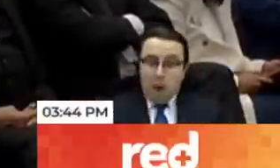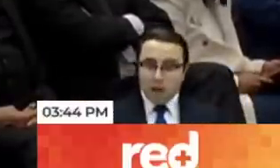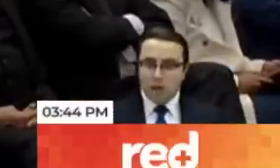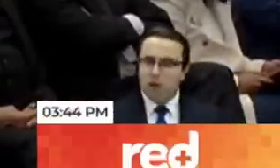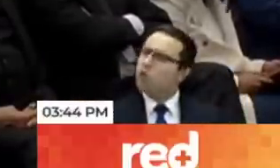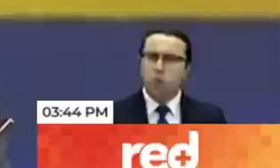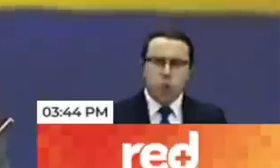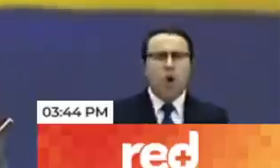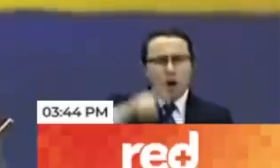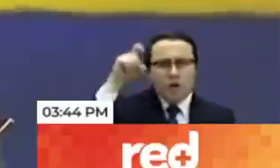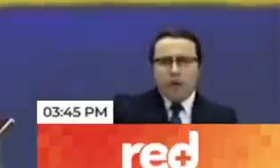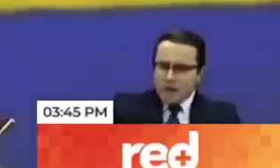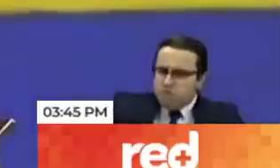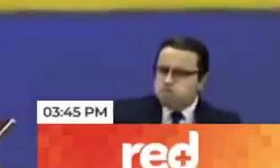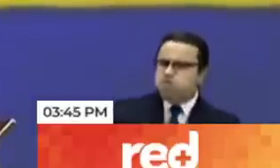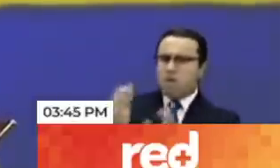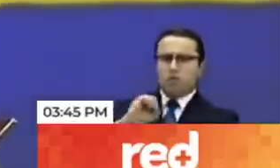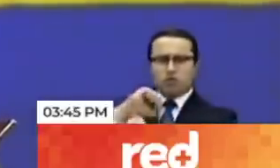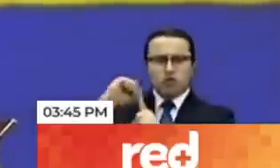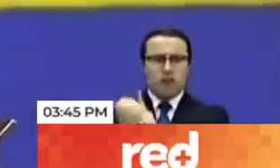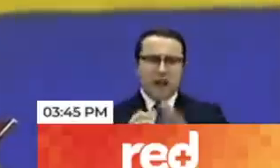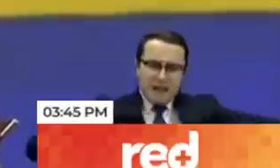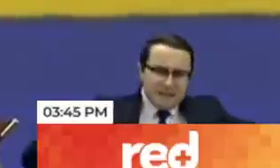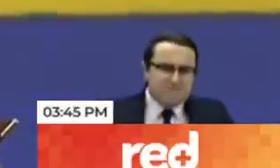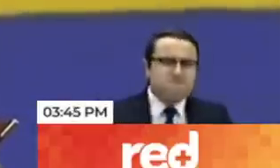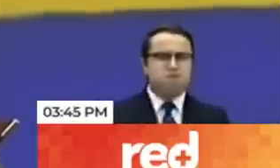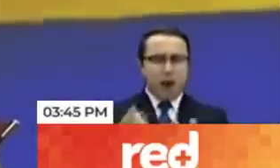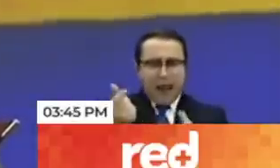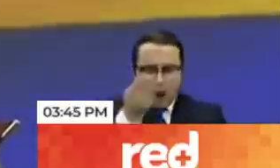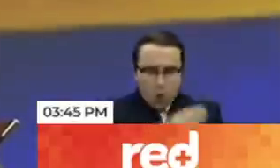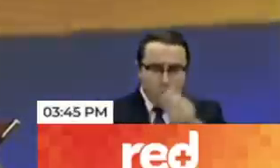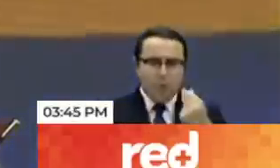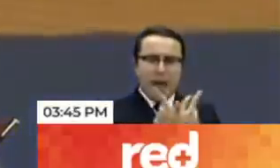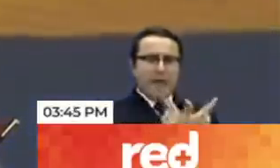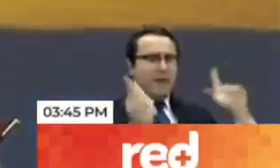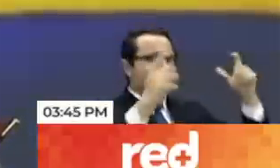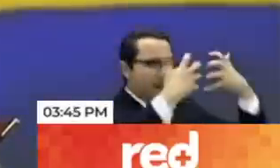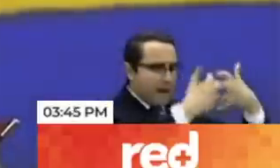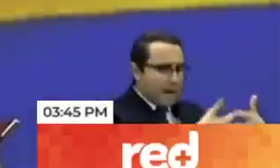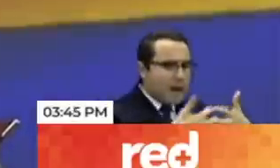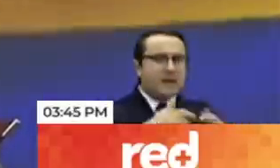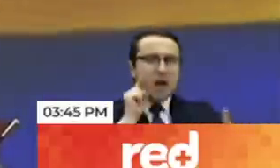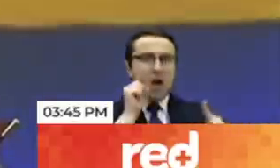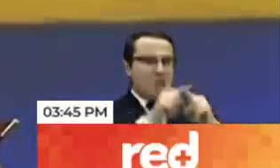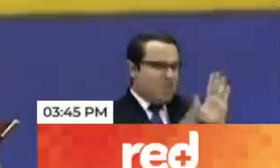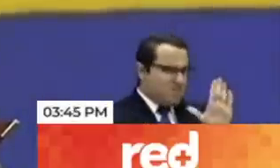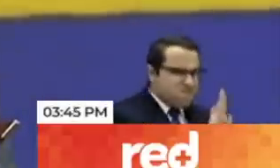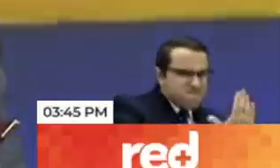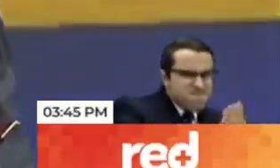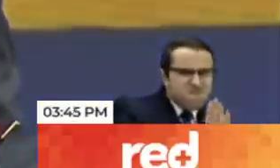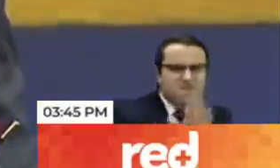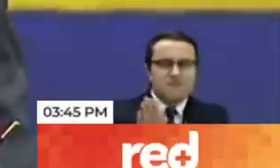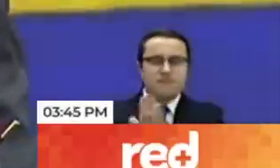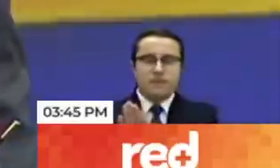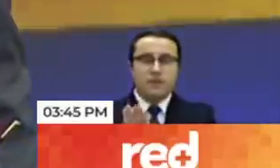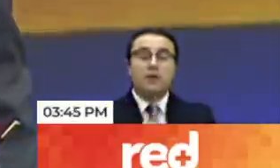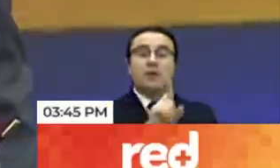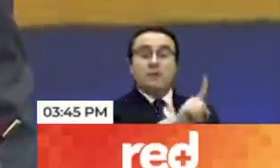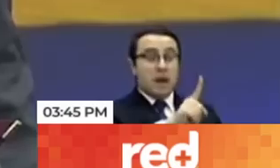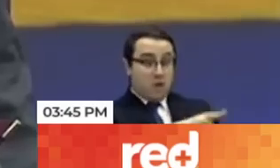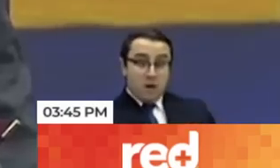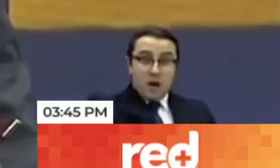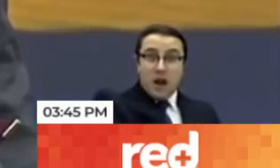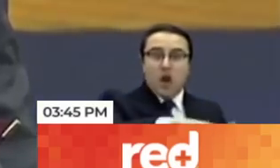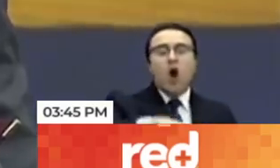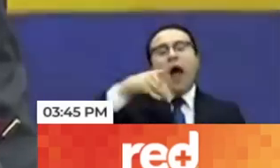motores de la sociedad, de la economía, estimuladores de la libre empresa para ayudarla a ser competitiva. Pero para ello, los Estados